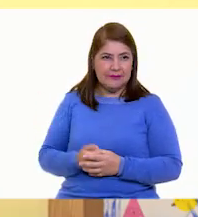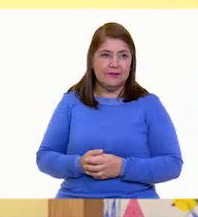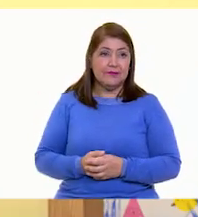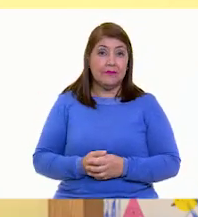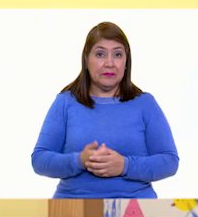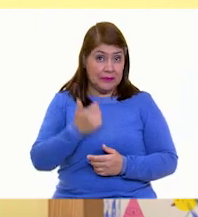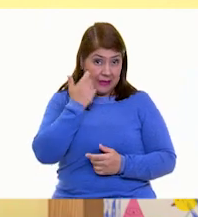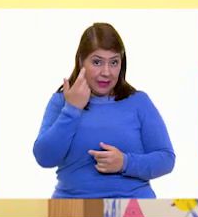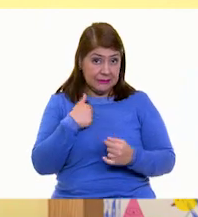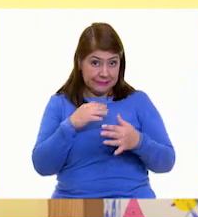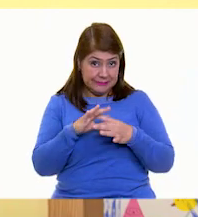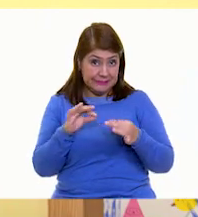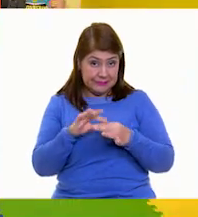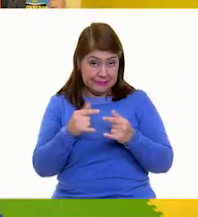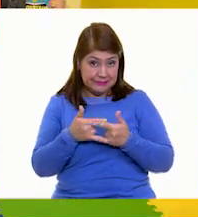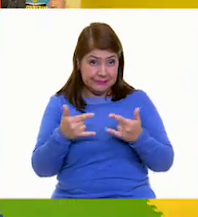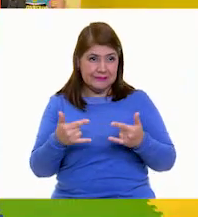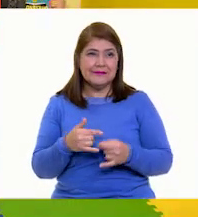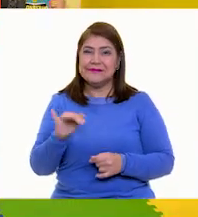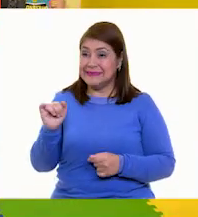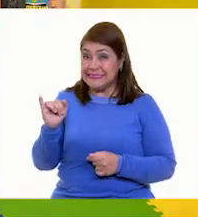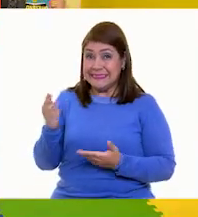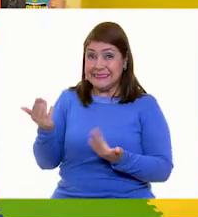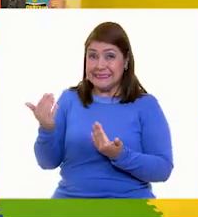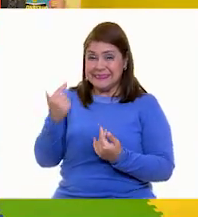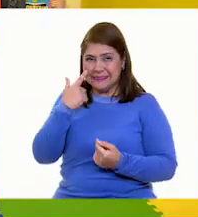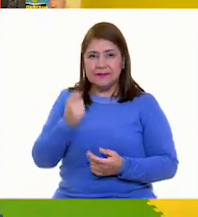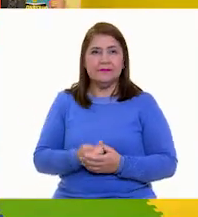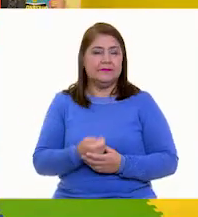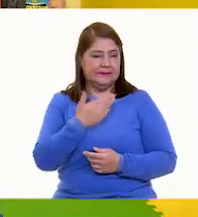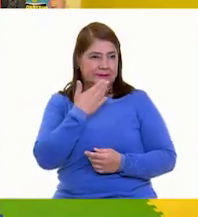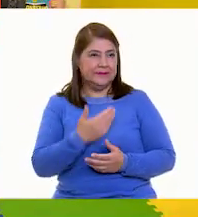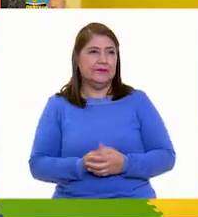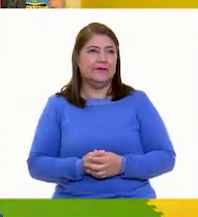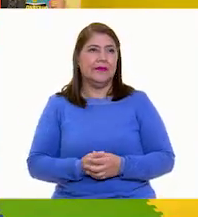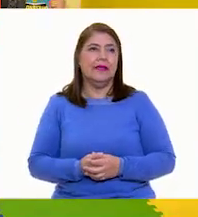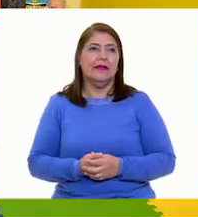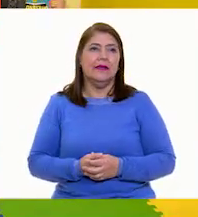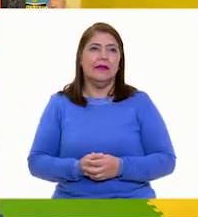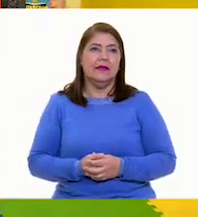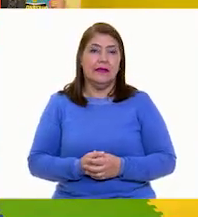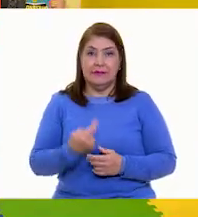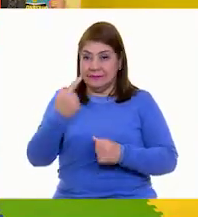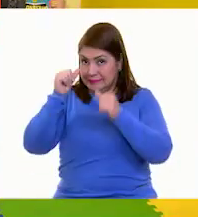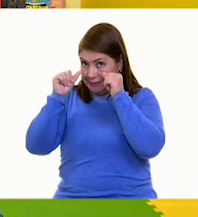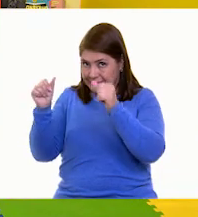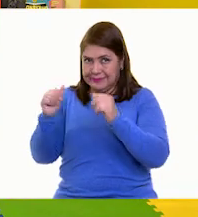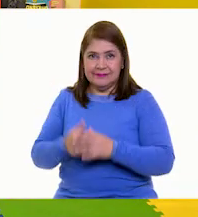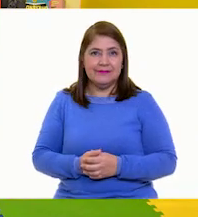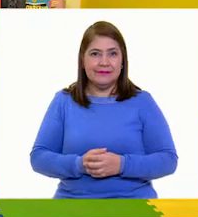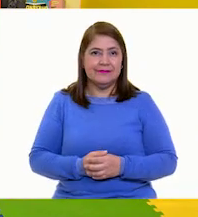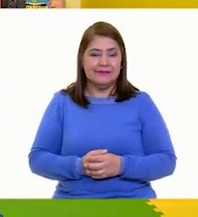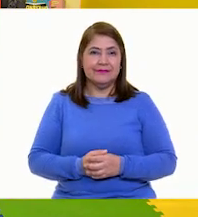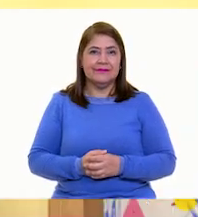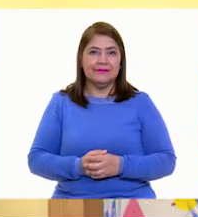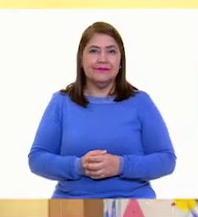¿Quieren que se las lea? ¡Sí, sí! Muy bien. Pongan atención.